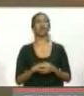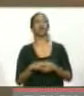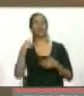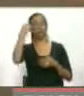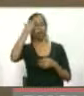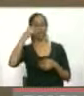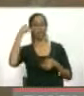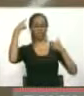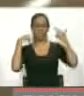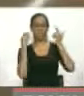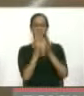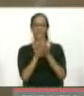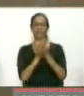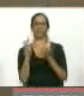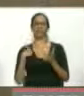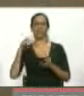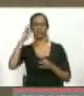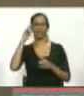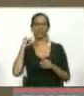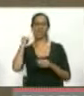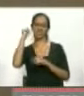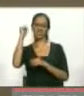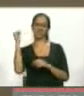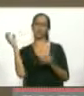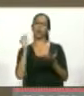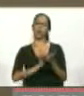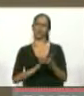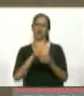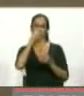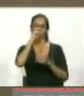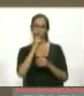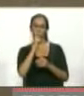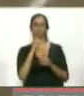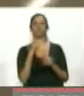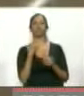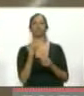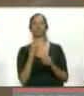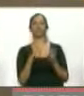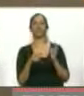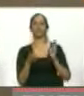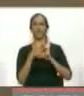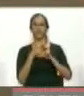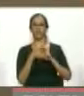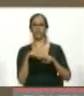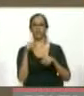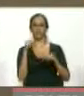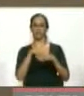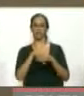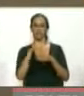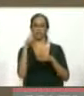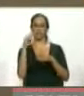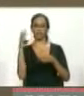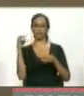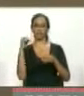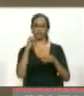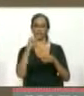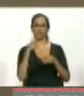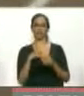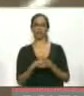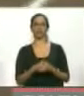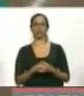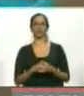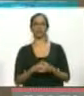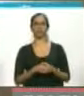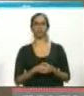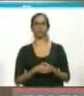de chávez siempre ha tenido la razón y venceremos nuevamente al odio numerales elecciones 2020 en xataka mira y arroba